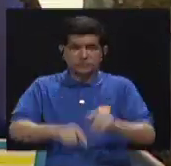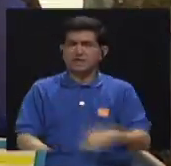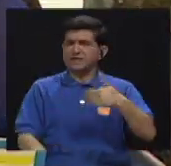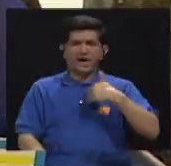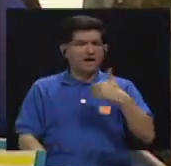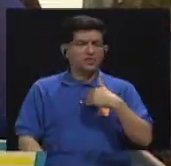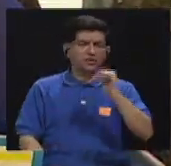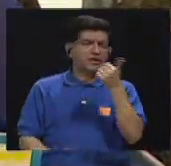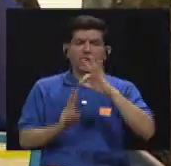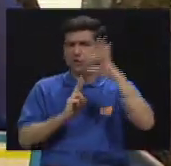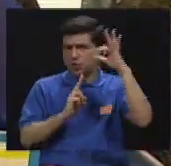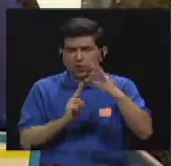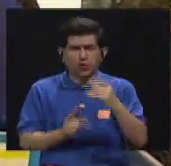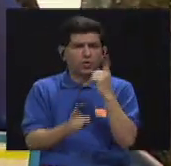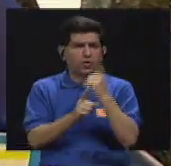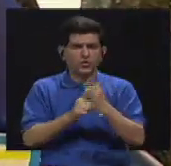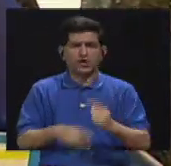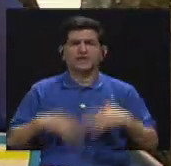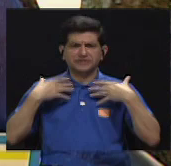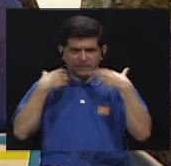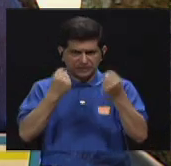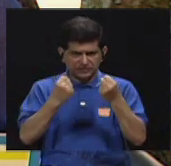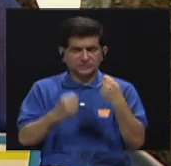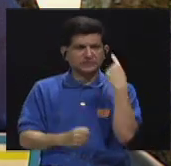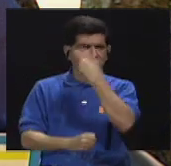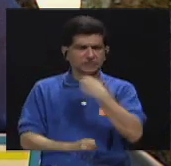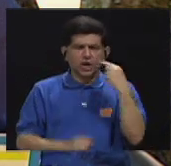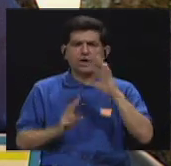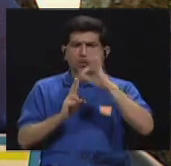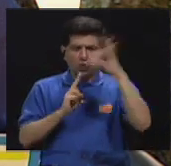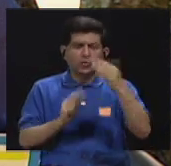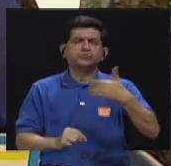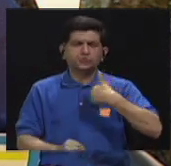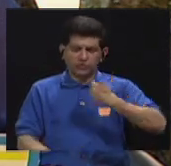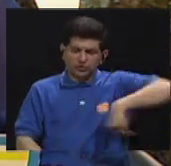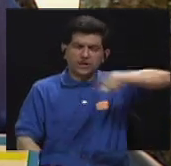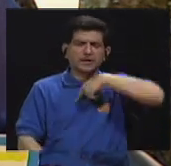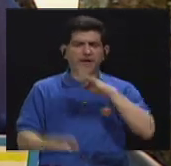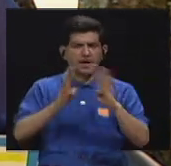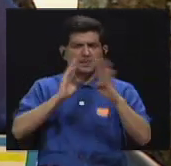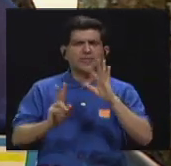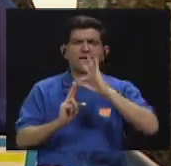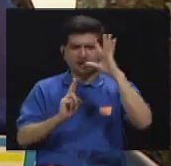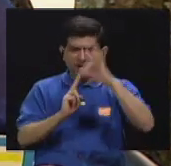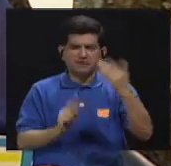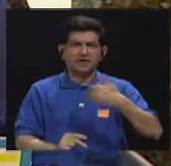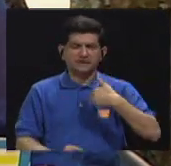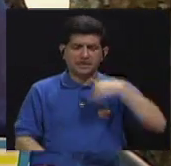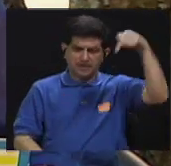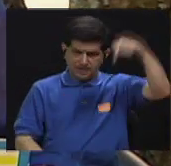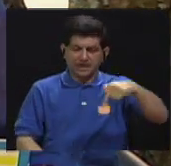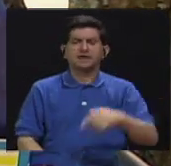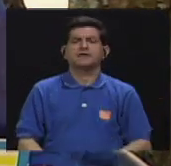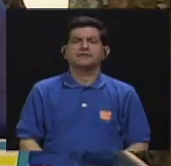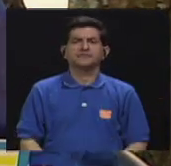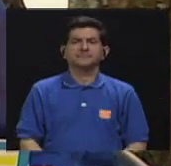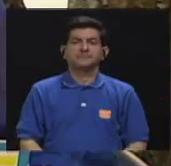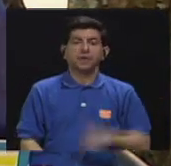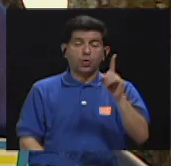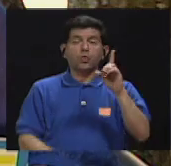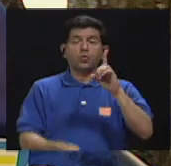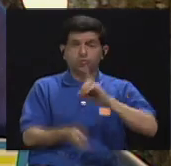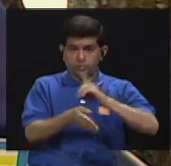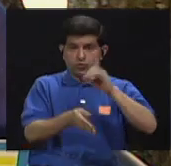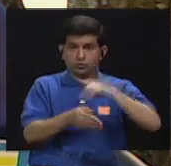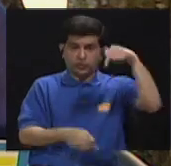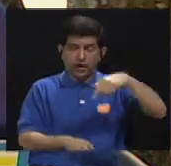esa otra opción, una adecuada salud bucodental y opciones que están a nuestro alcance. Y para hablar de esas opciones contamos con la presencia de un doctor